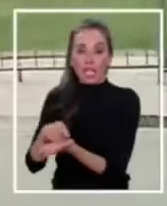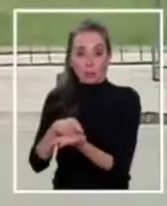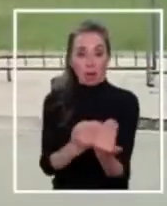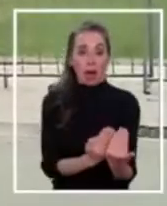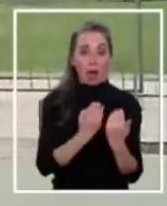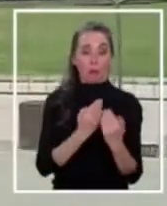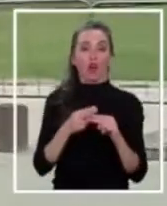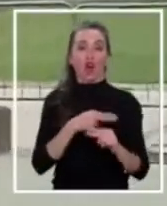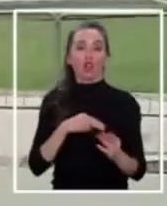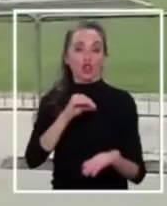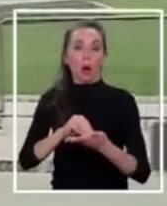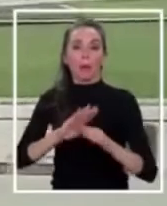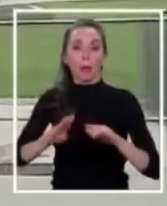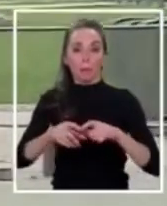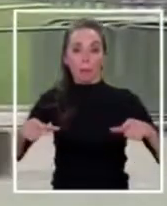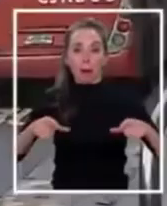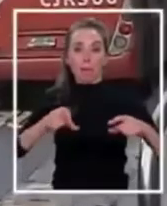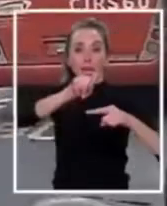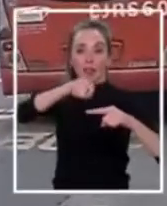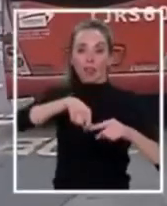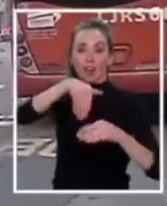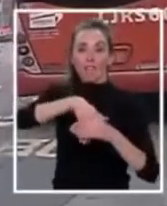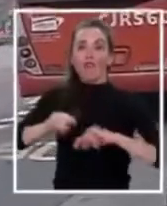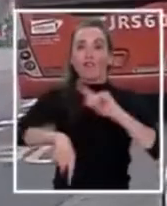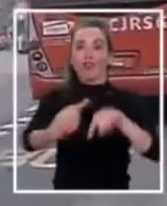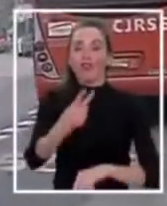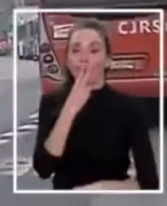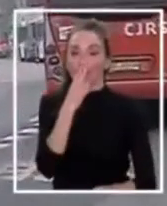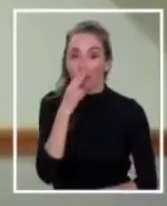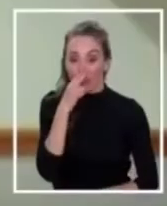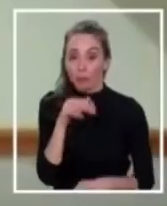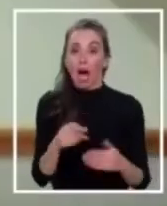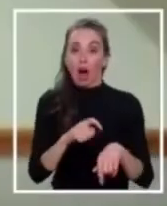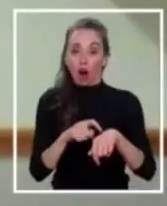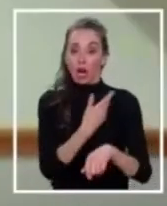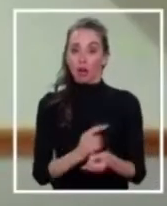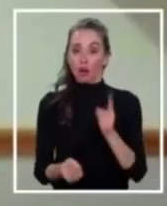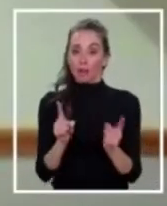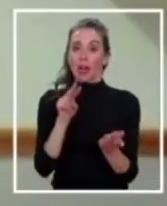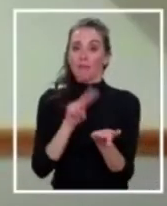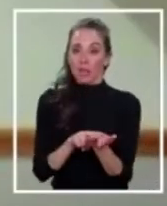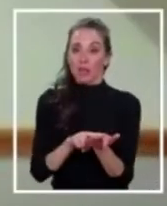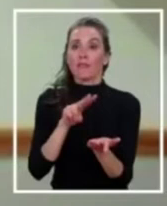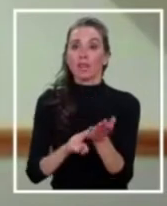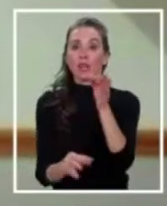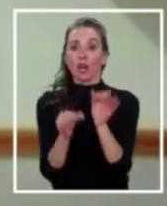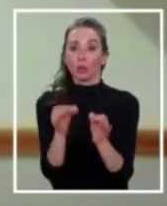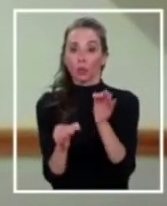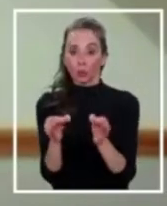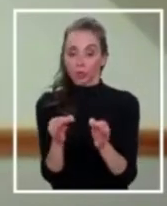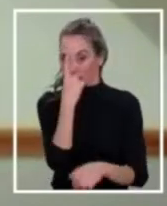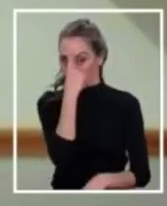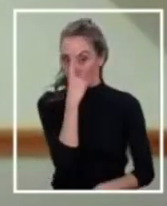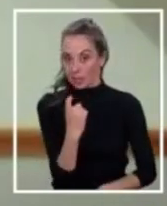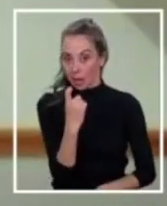poder llevar su nombre a la papeleta en noviembre. Es hora de gobernar con verdad, con verdadera justicia, con